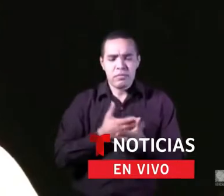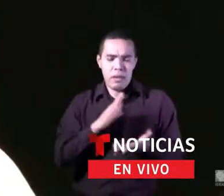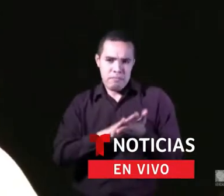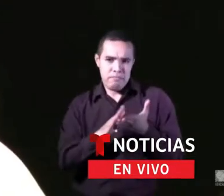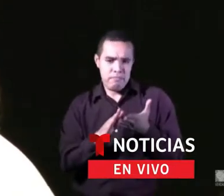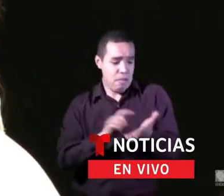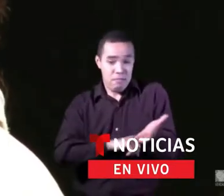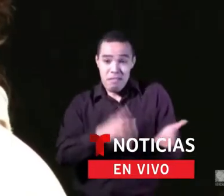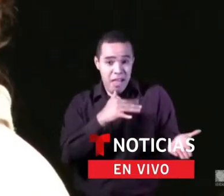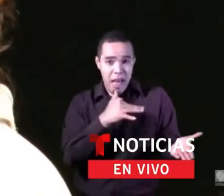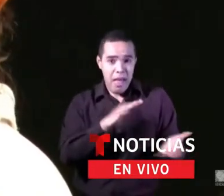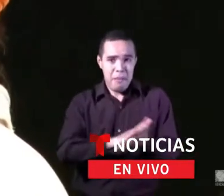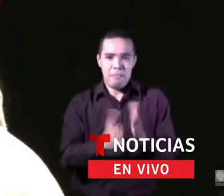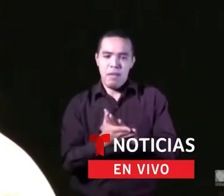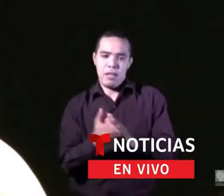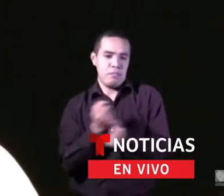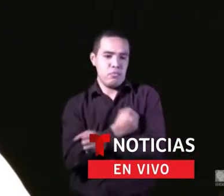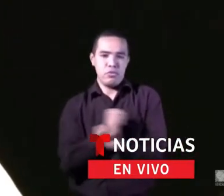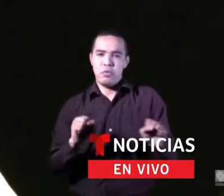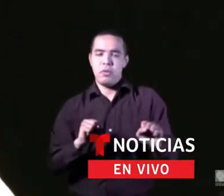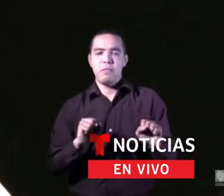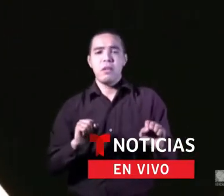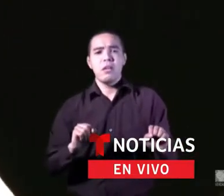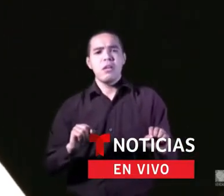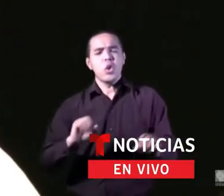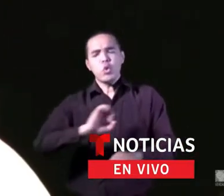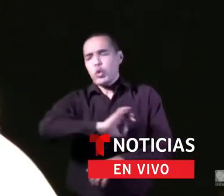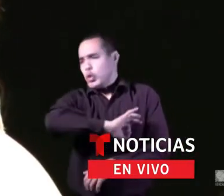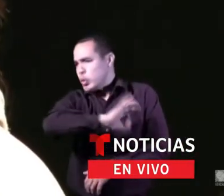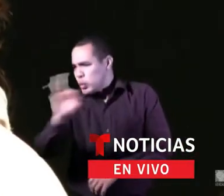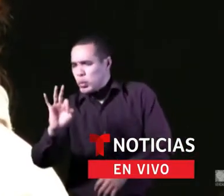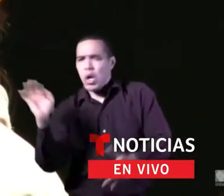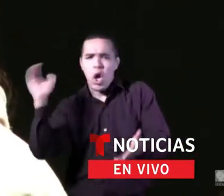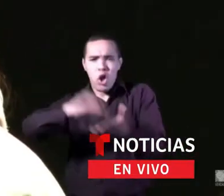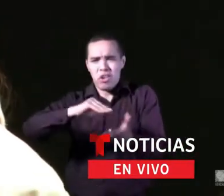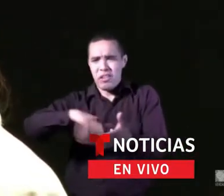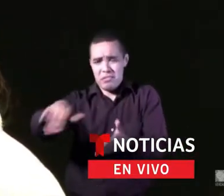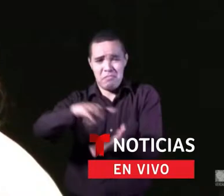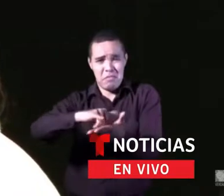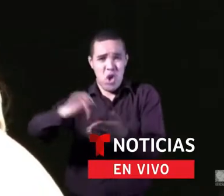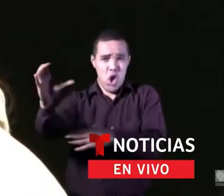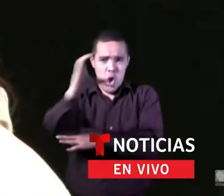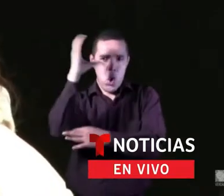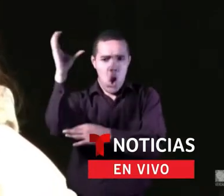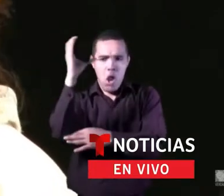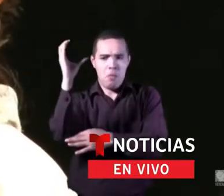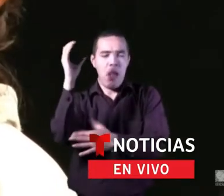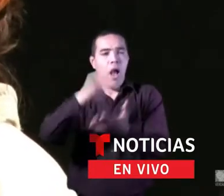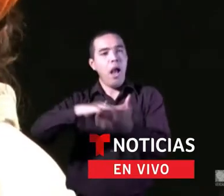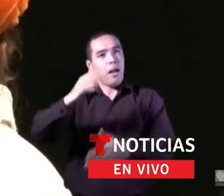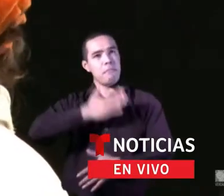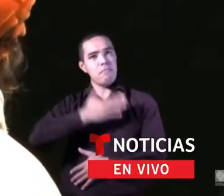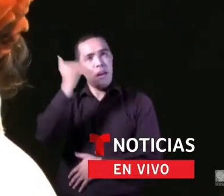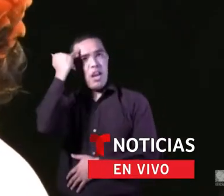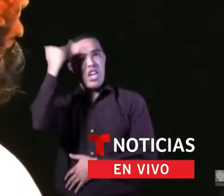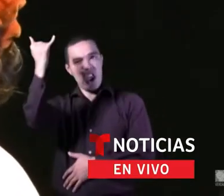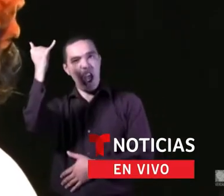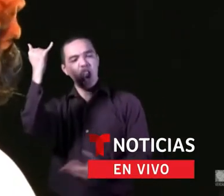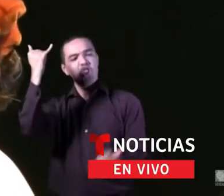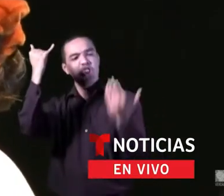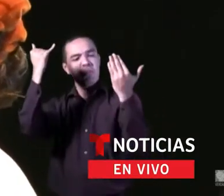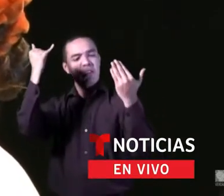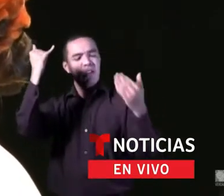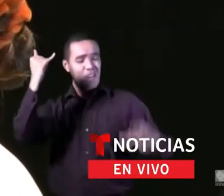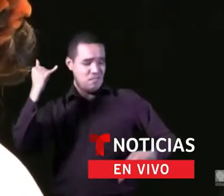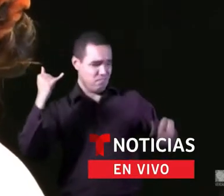nunca más podamos pensar en colombia que una idea vale más que una